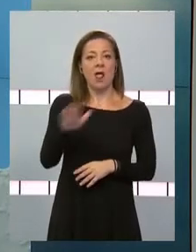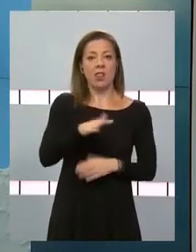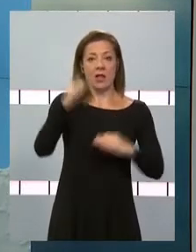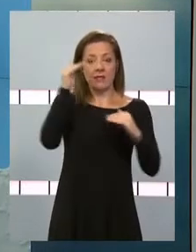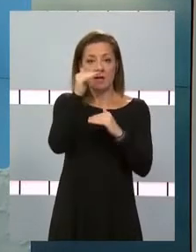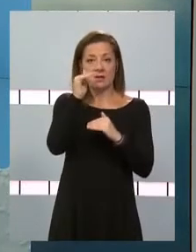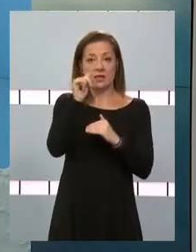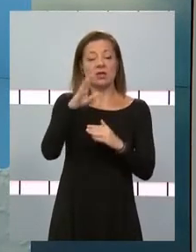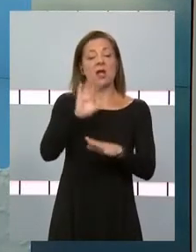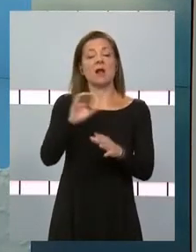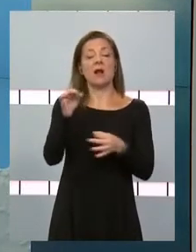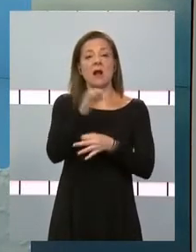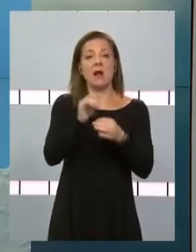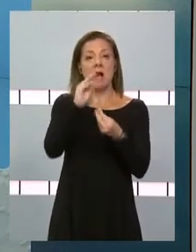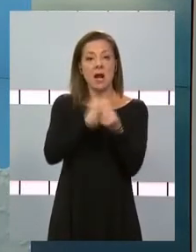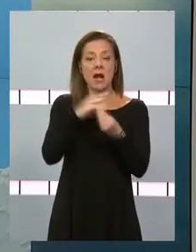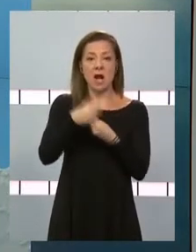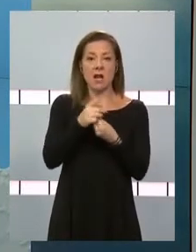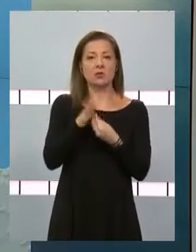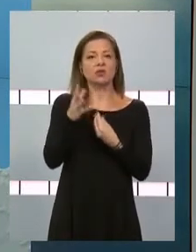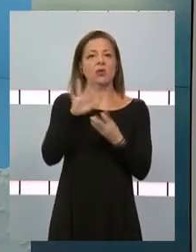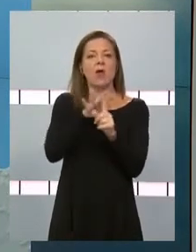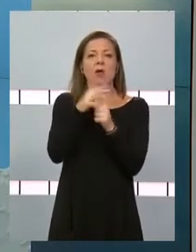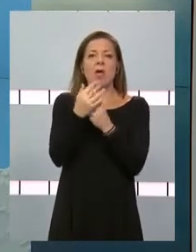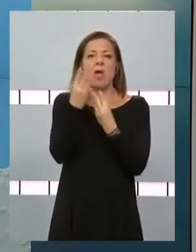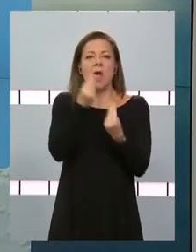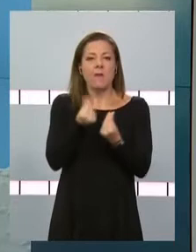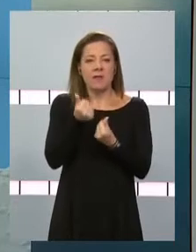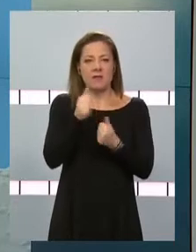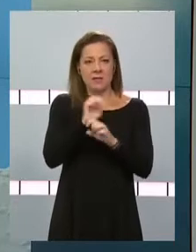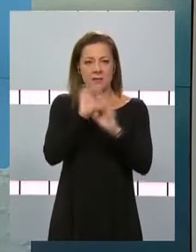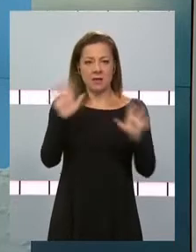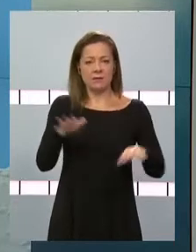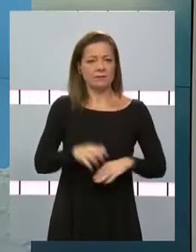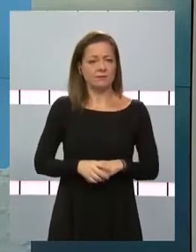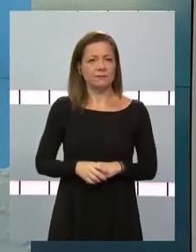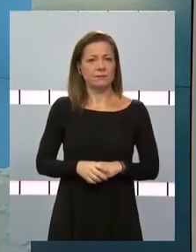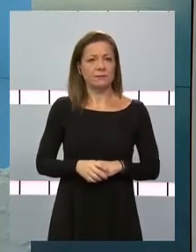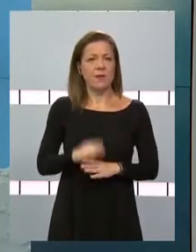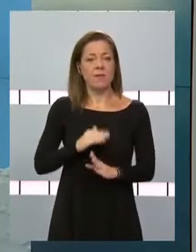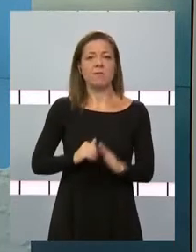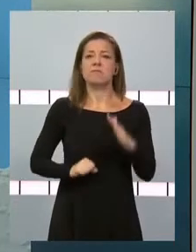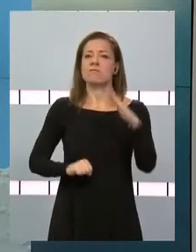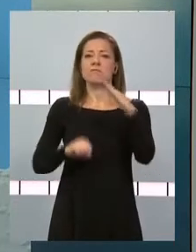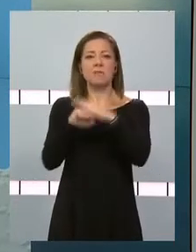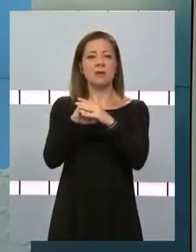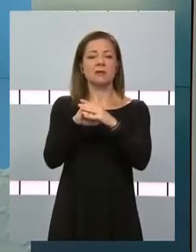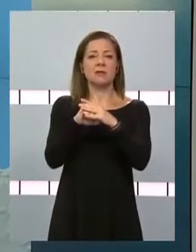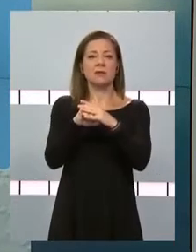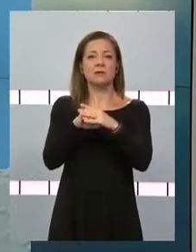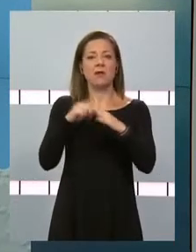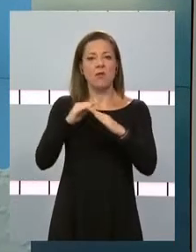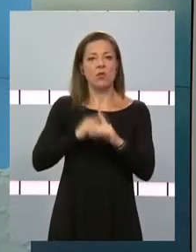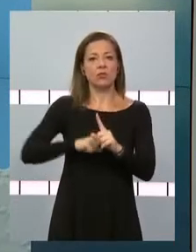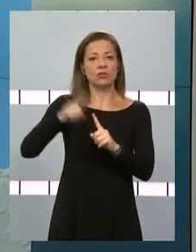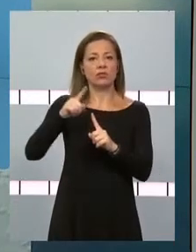y los alisios en Canarias, dejando ese ambiente algo más húmedo y fresco al norte de las islas de mayor relieve. Las máximas hoy van a ir claramente en aumento